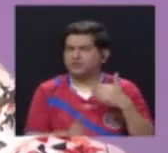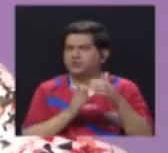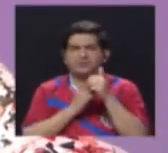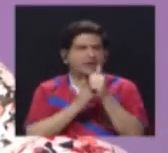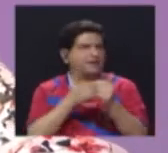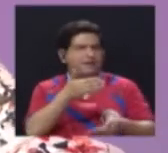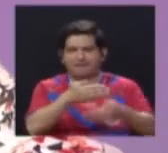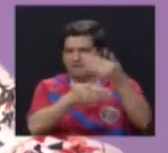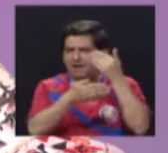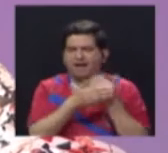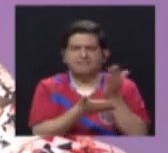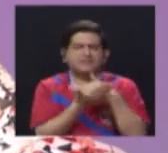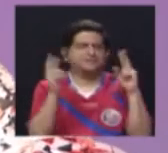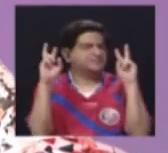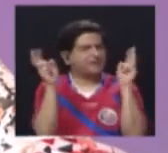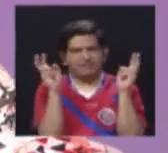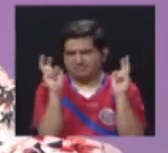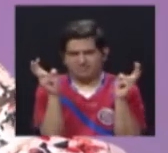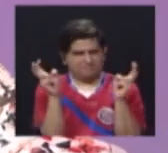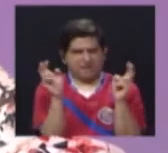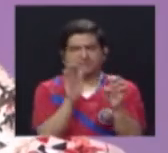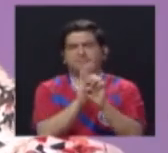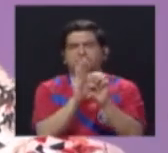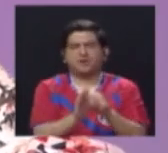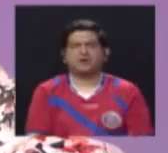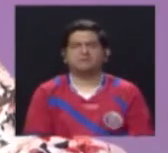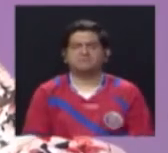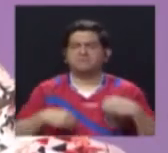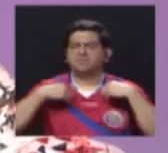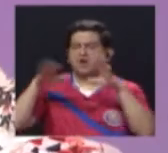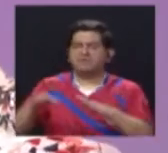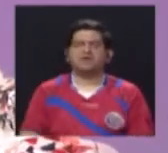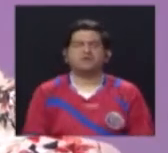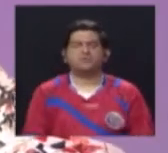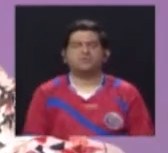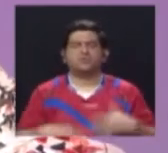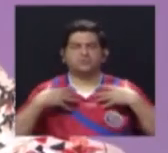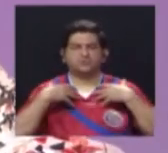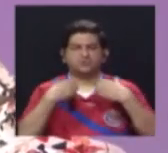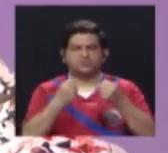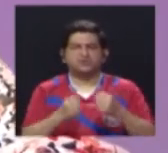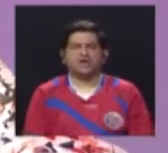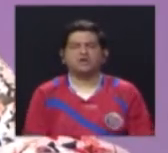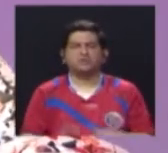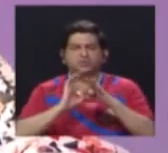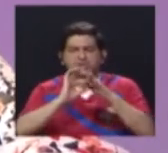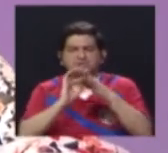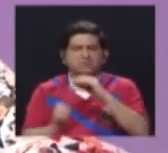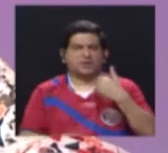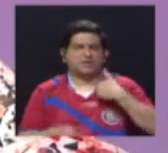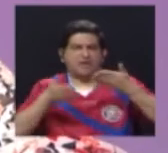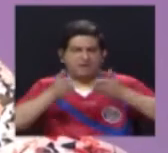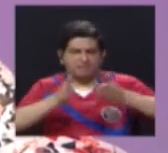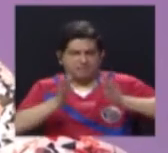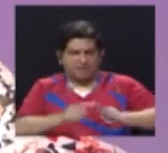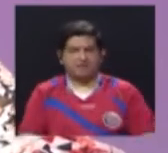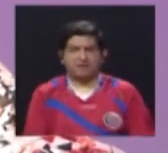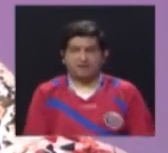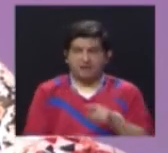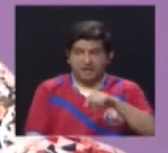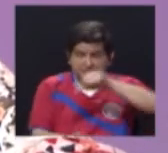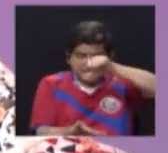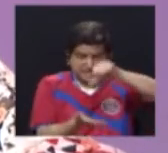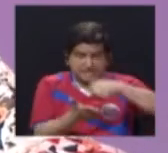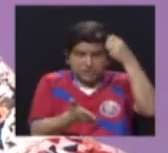no había tenido el liderazgo en algunos temas por ejemplo abandono salud sexual y reproductiva entonces ese es el